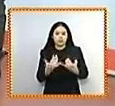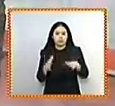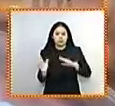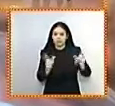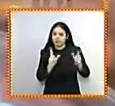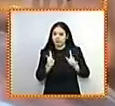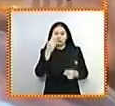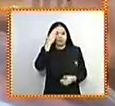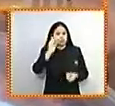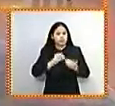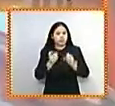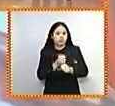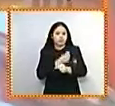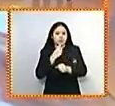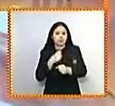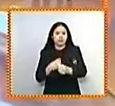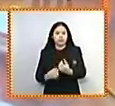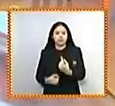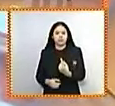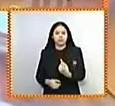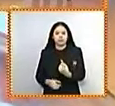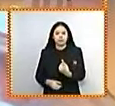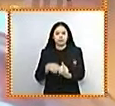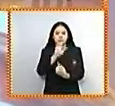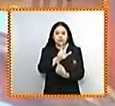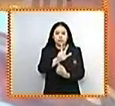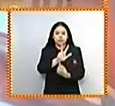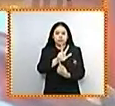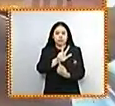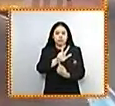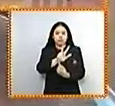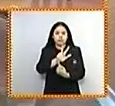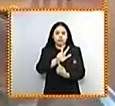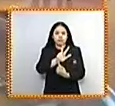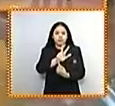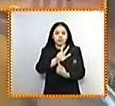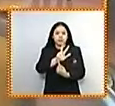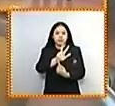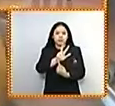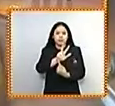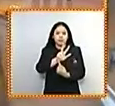primer dígito. Y este es el 3, muchísima suerte, segundo dígito.